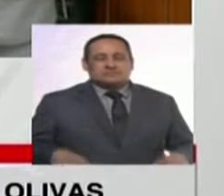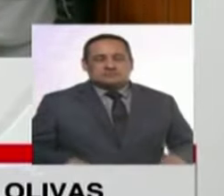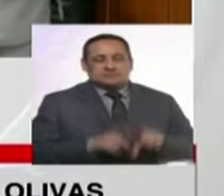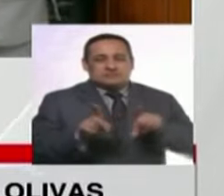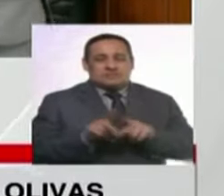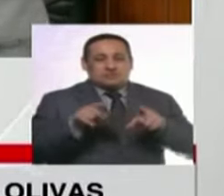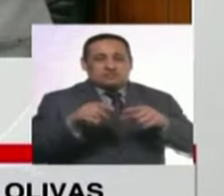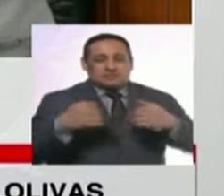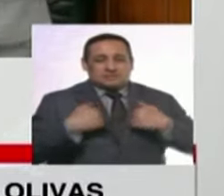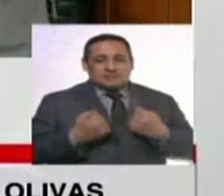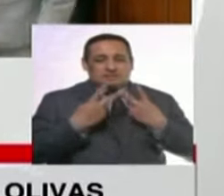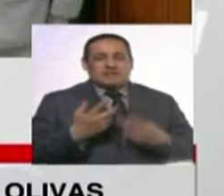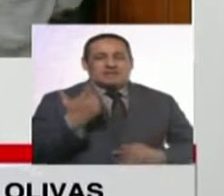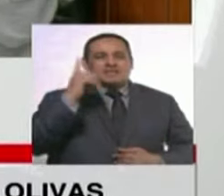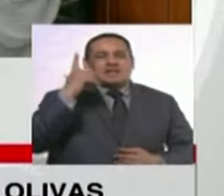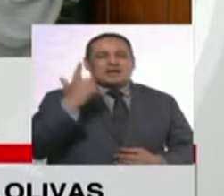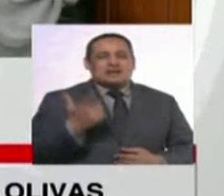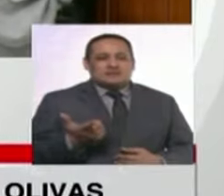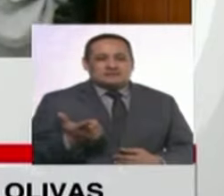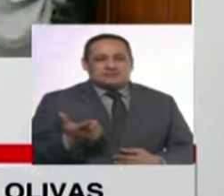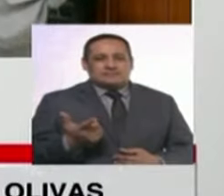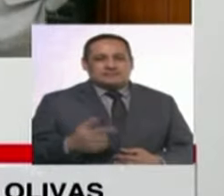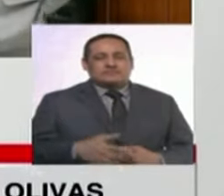usted la tiene que liderar